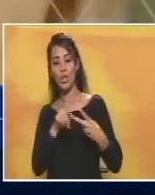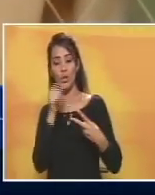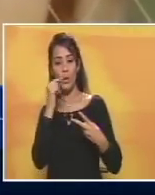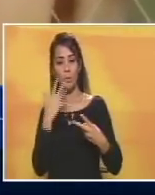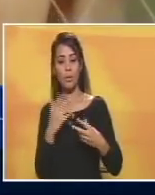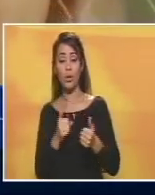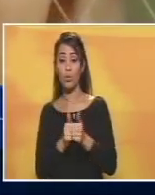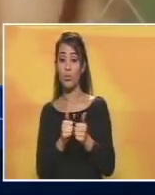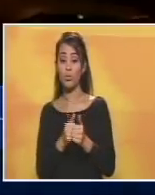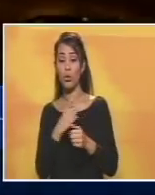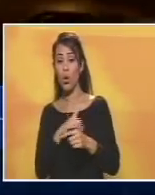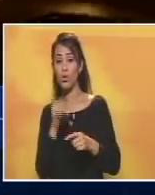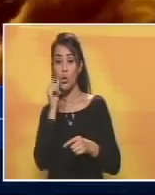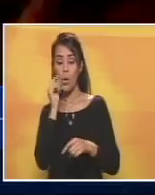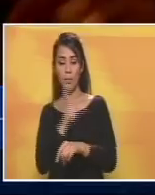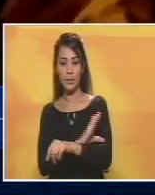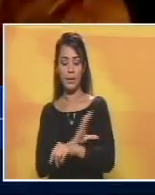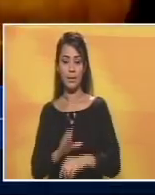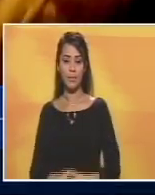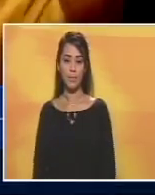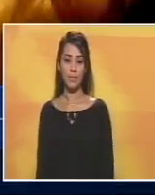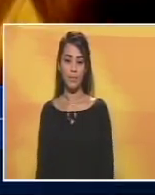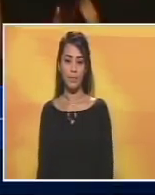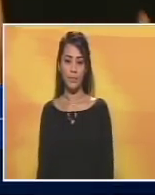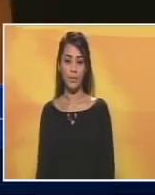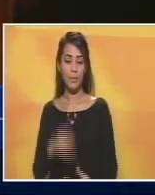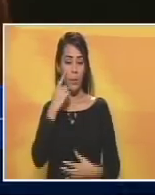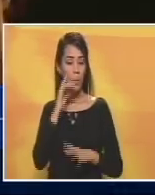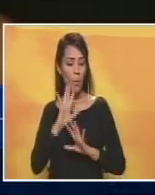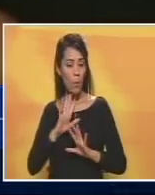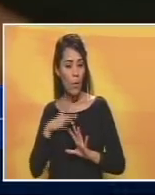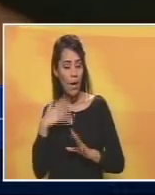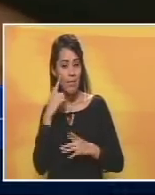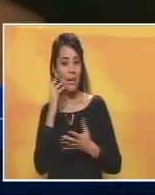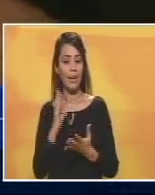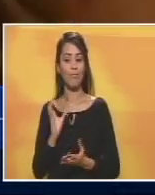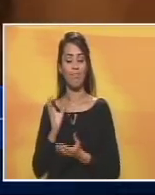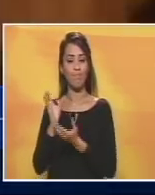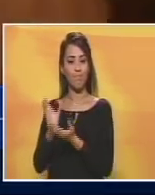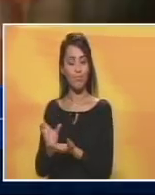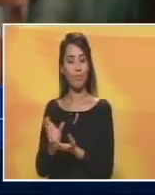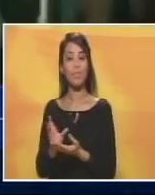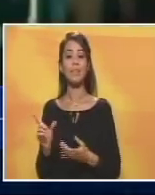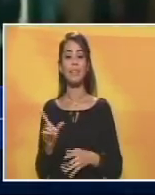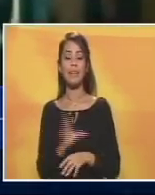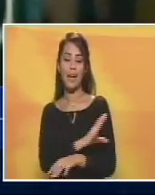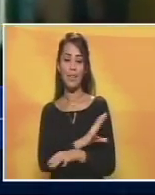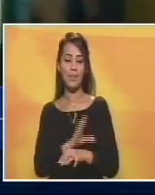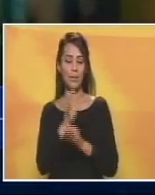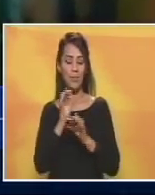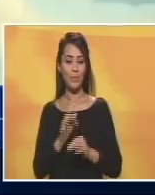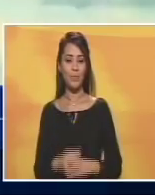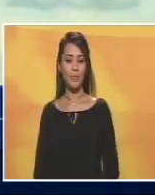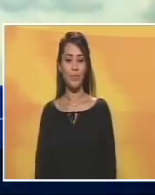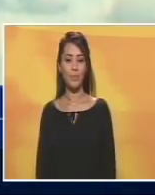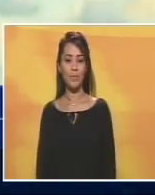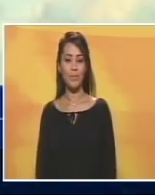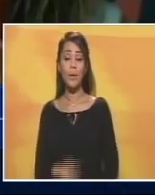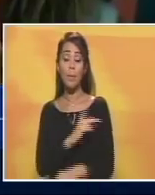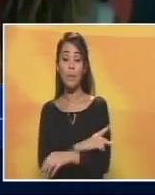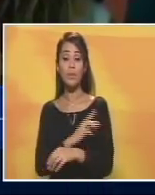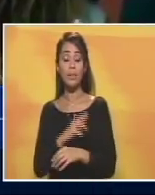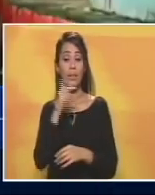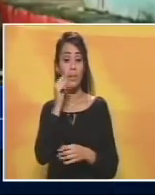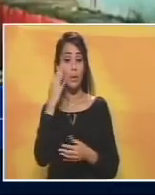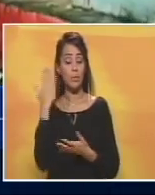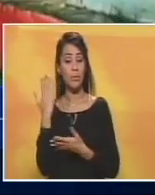la que colabora con el bachatero Prince Roy. Tiene posibilidades de llevarse el galardón de Canción Tropical. El puertorriqueño Luis Fonsi dará la